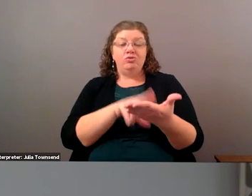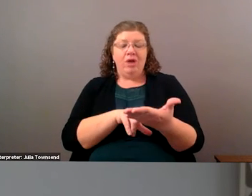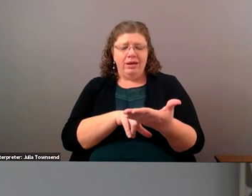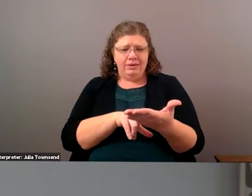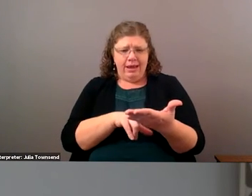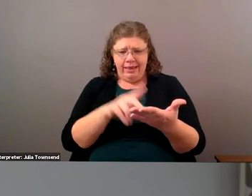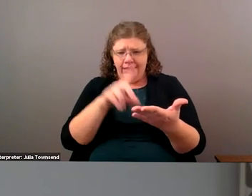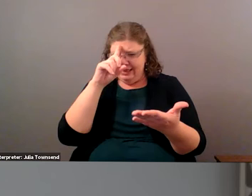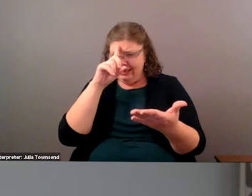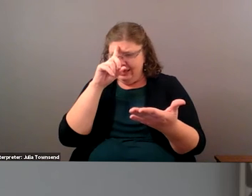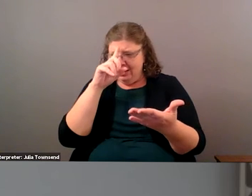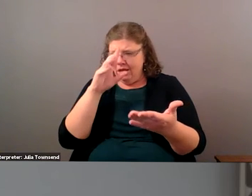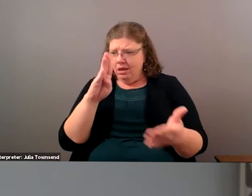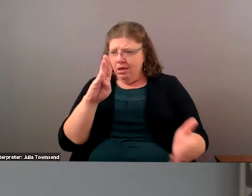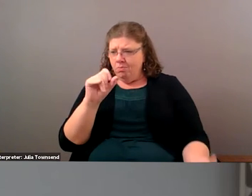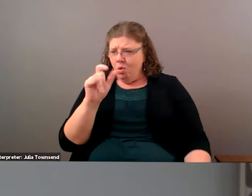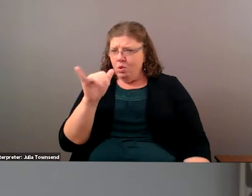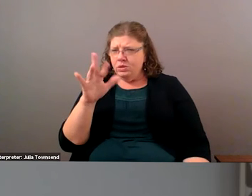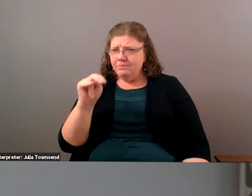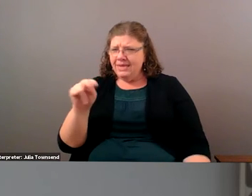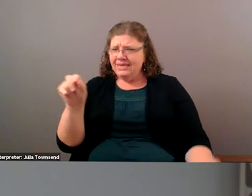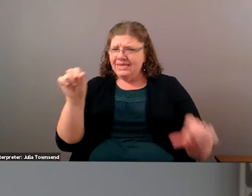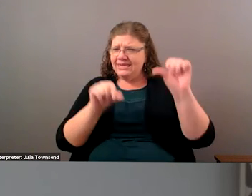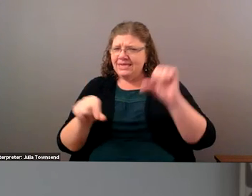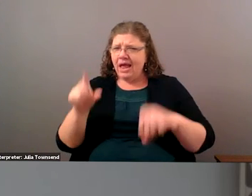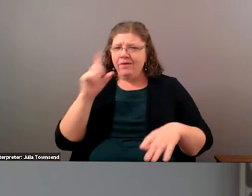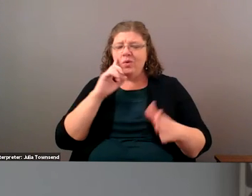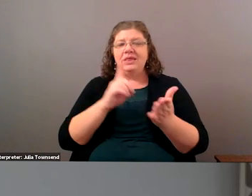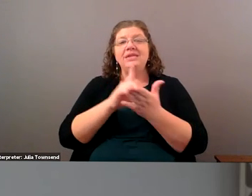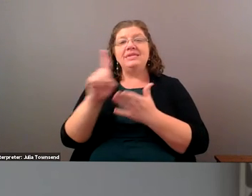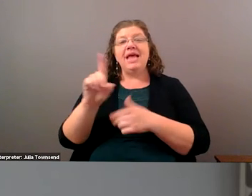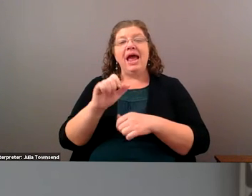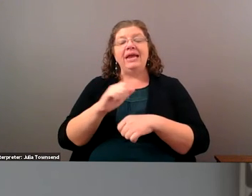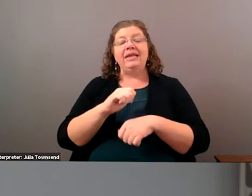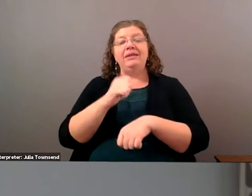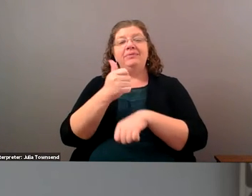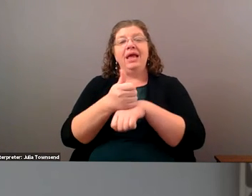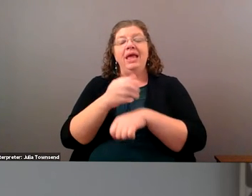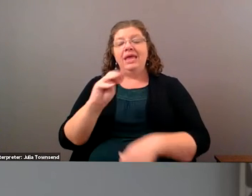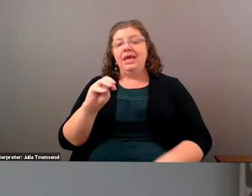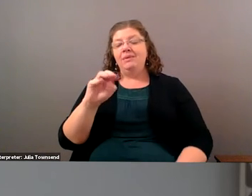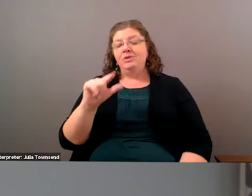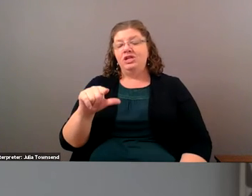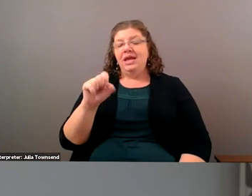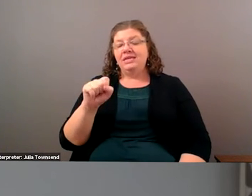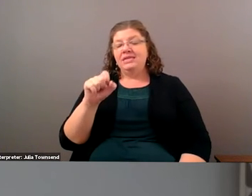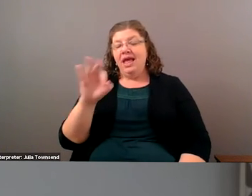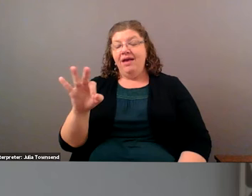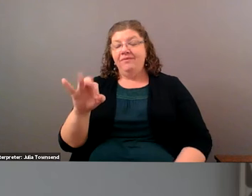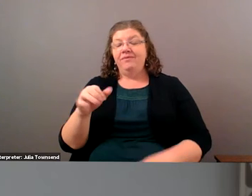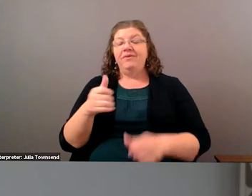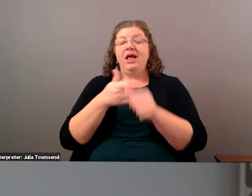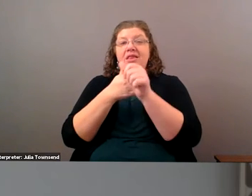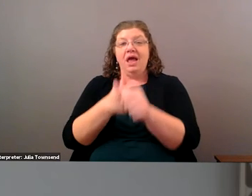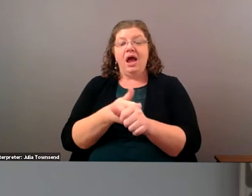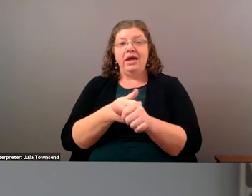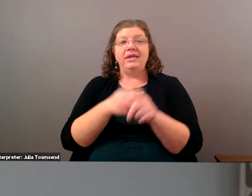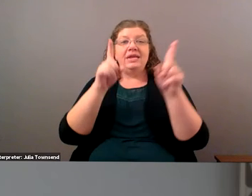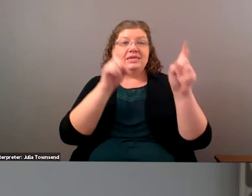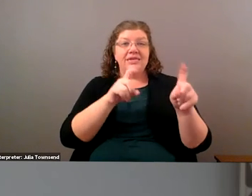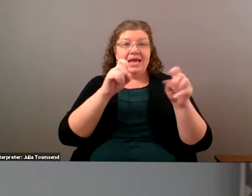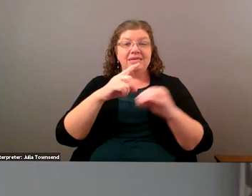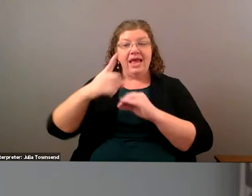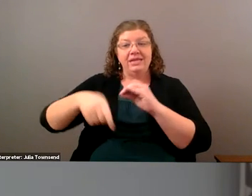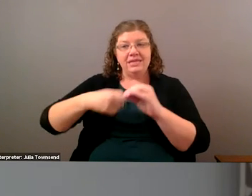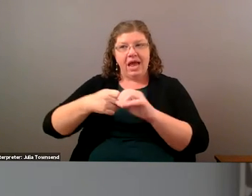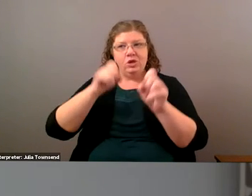Bozeman Science Incorporated para el diseño e implementación de las tareas de desempeño y ciclos de investigación acordes con los estándares de ciencia para la próxima generación.